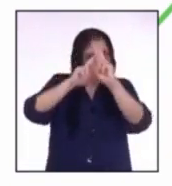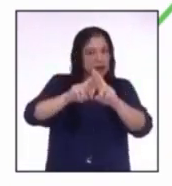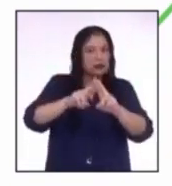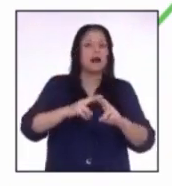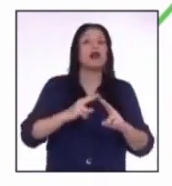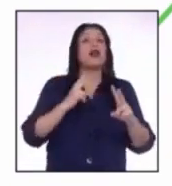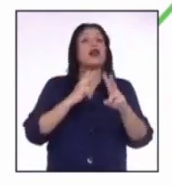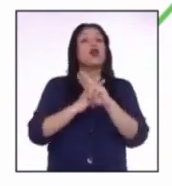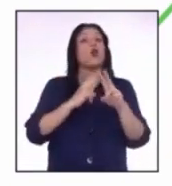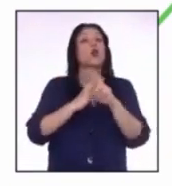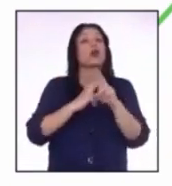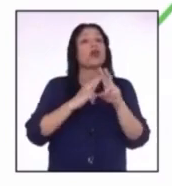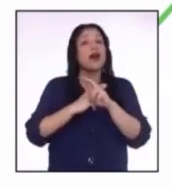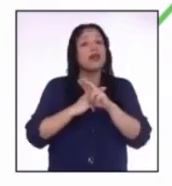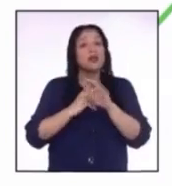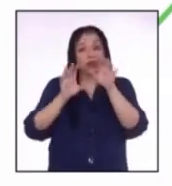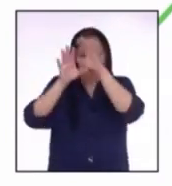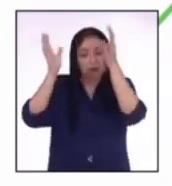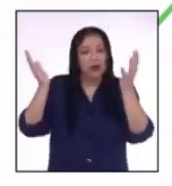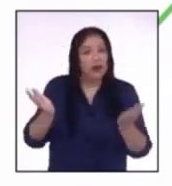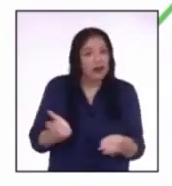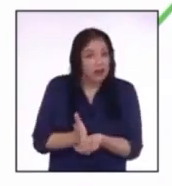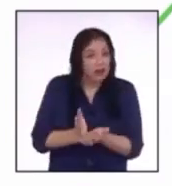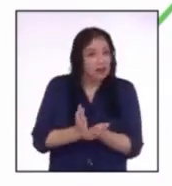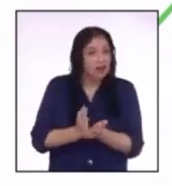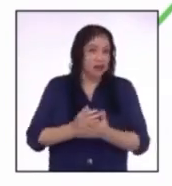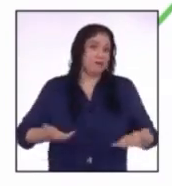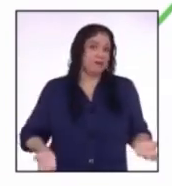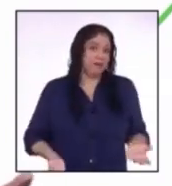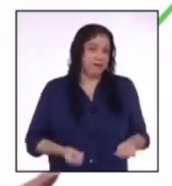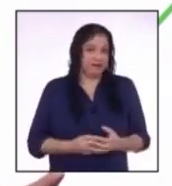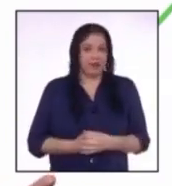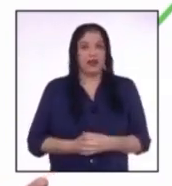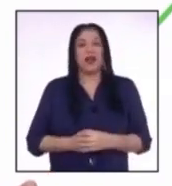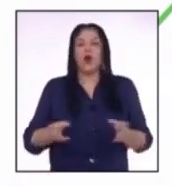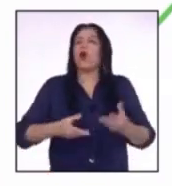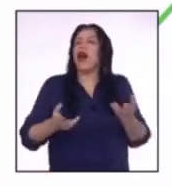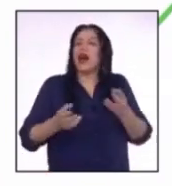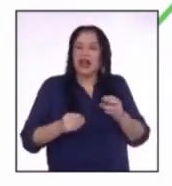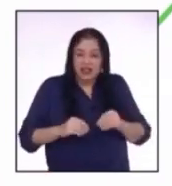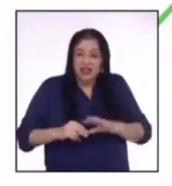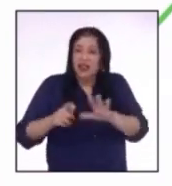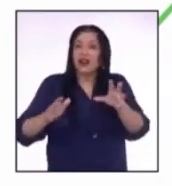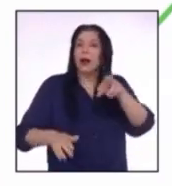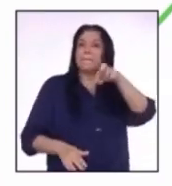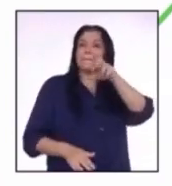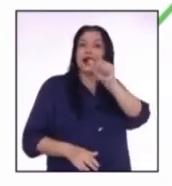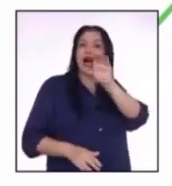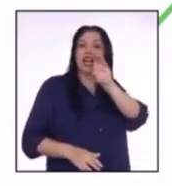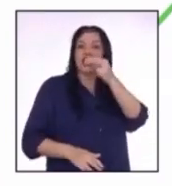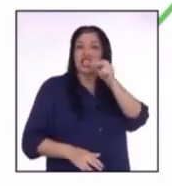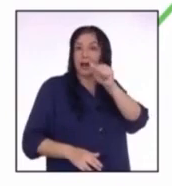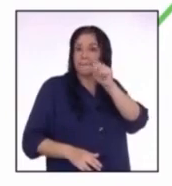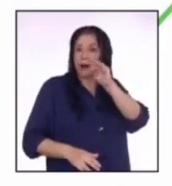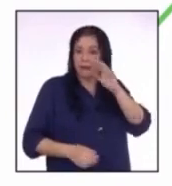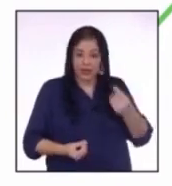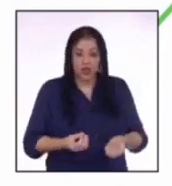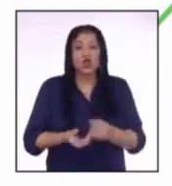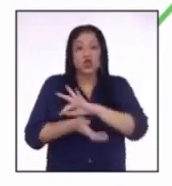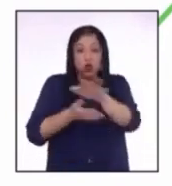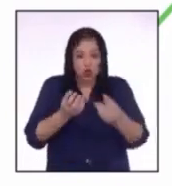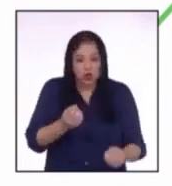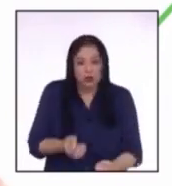hacia nuestra madre tierra o también conocida como pachamama al igual que los alimentos que ella